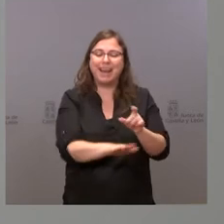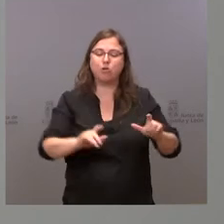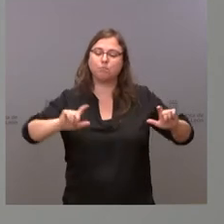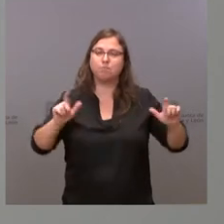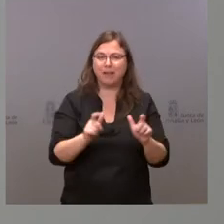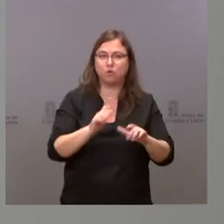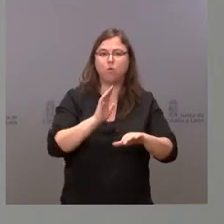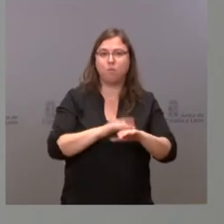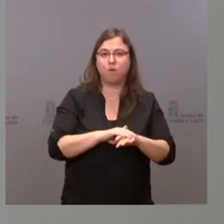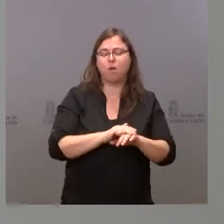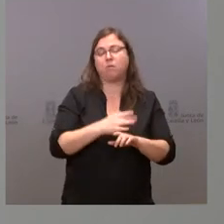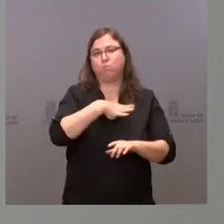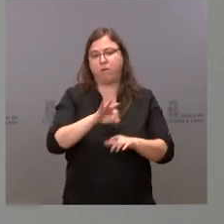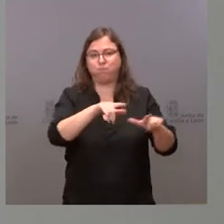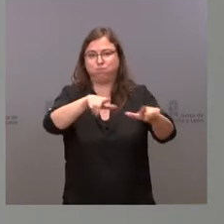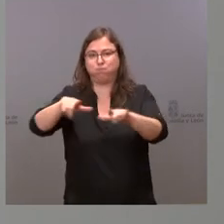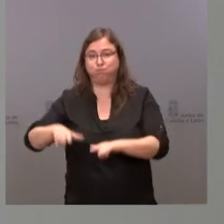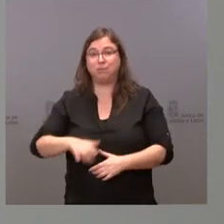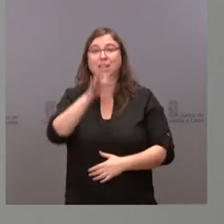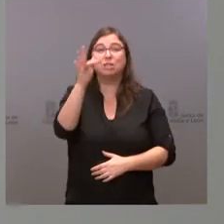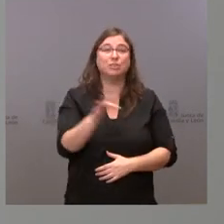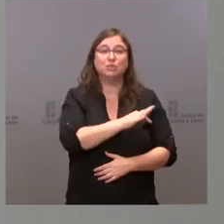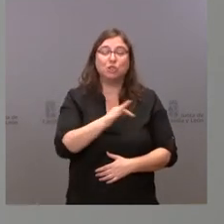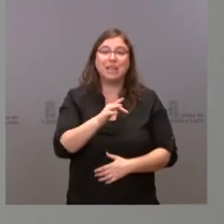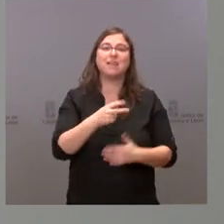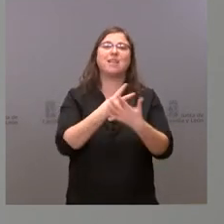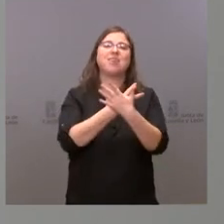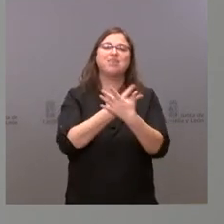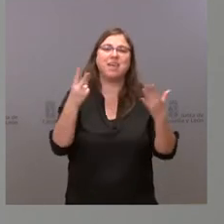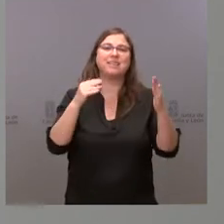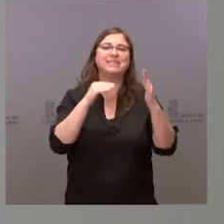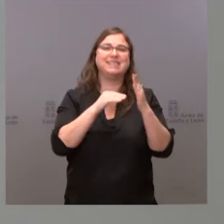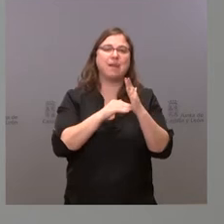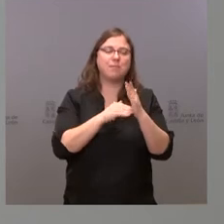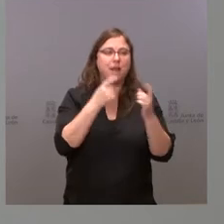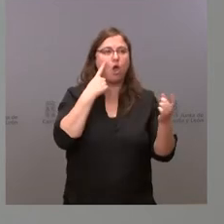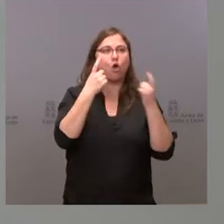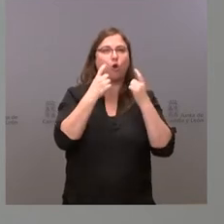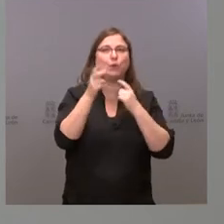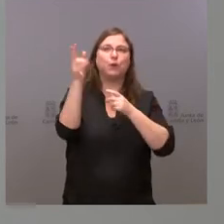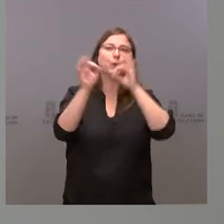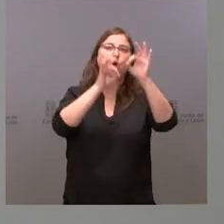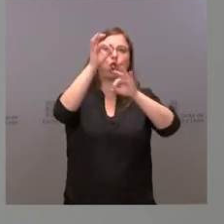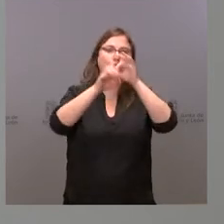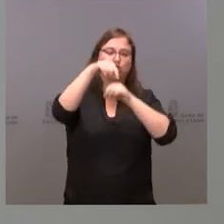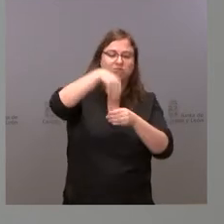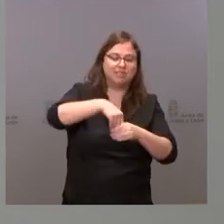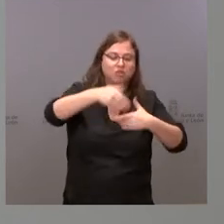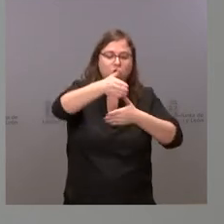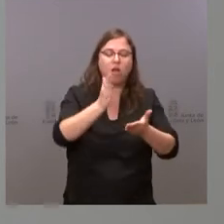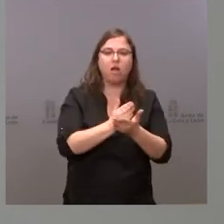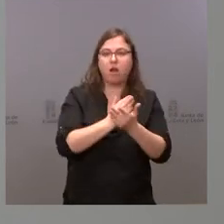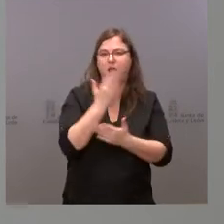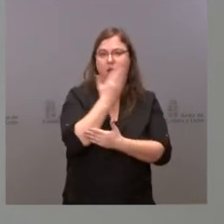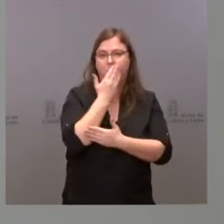tenemos más de 17.000 unidades de medidores de co2 para garantizar que él la calidad del aire dentro de nuestras aulas es la